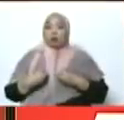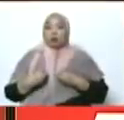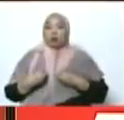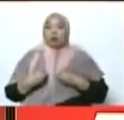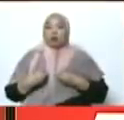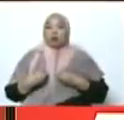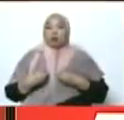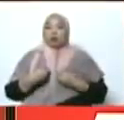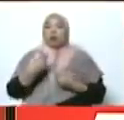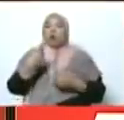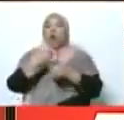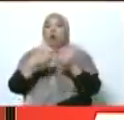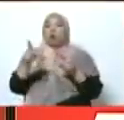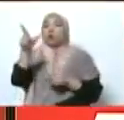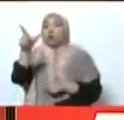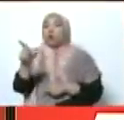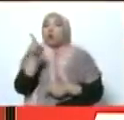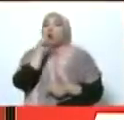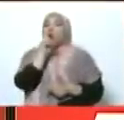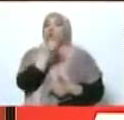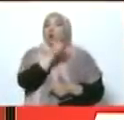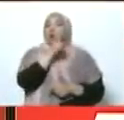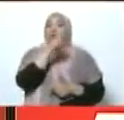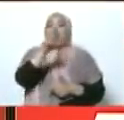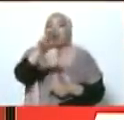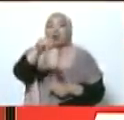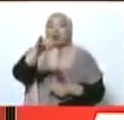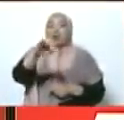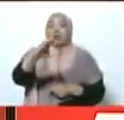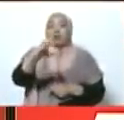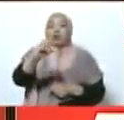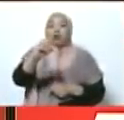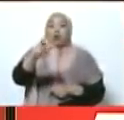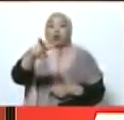Nicolás Ernesto Maduro Guerra.